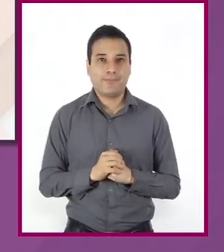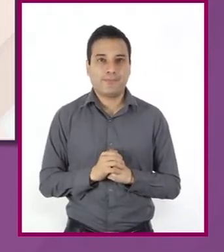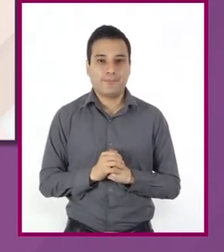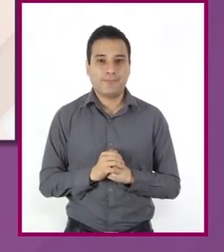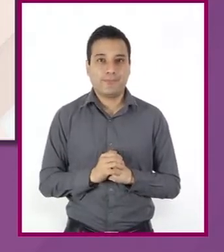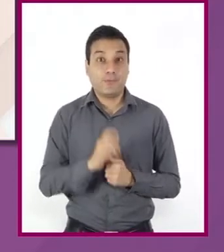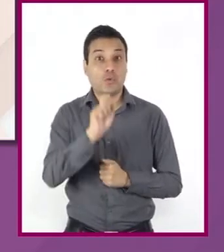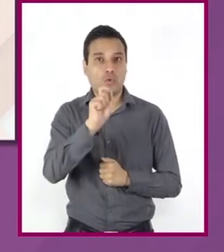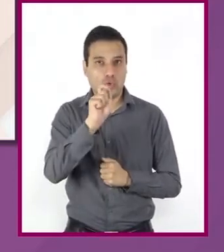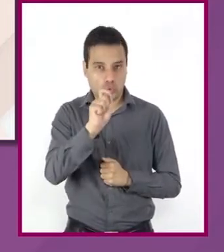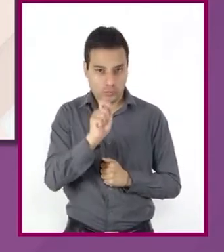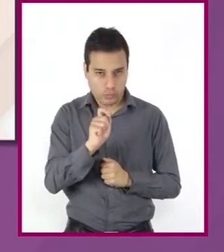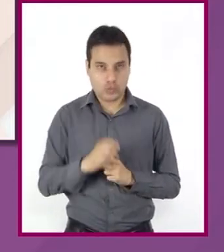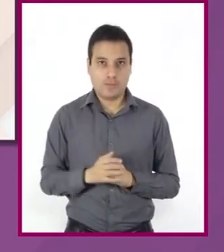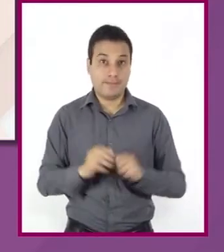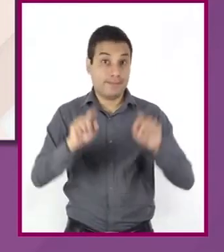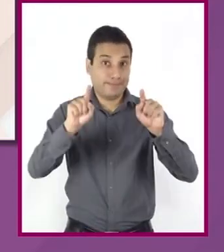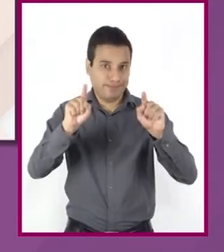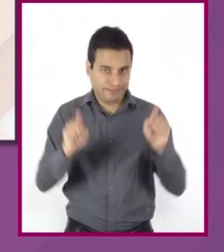2 puntos. Acotación.